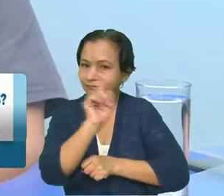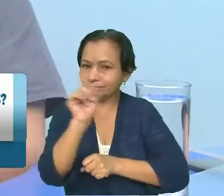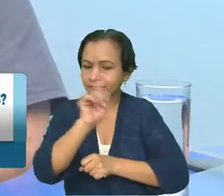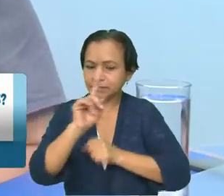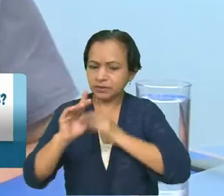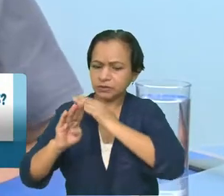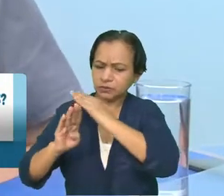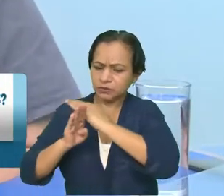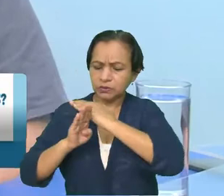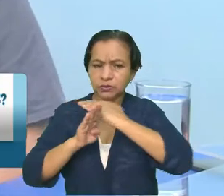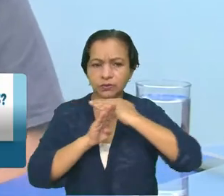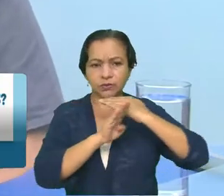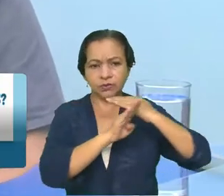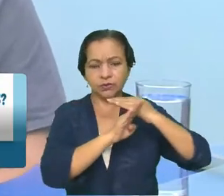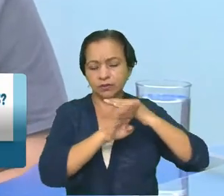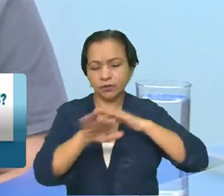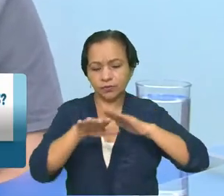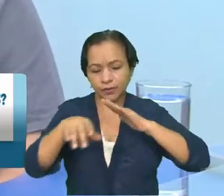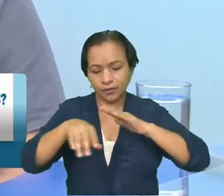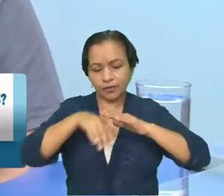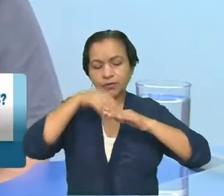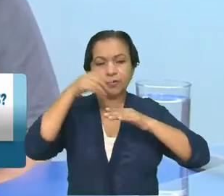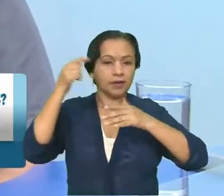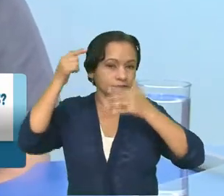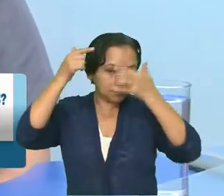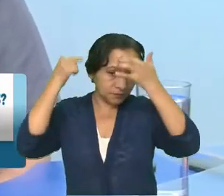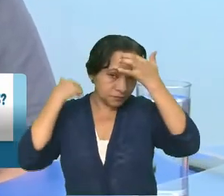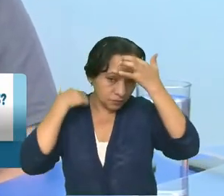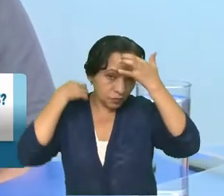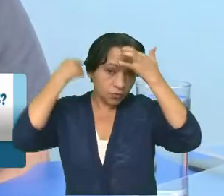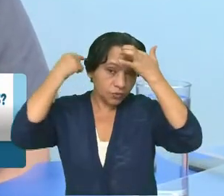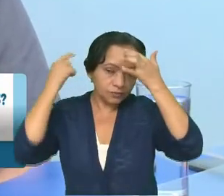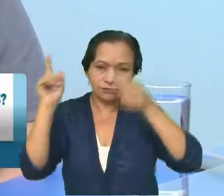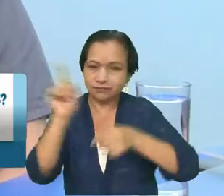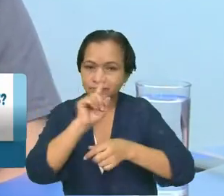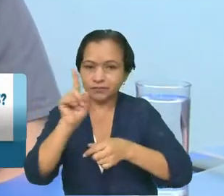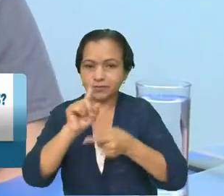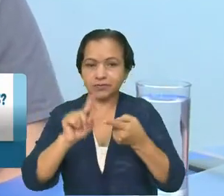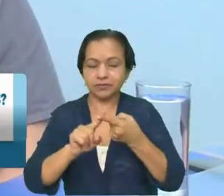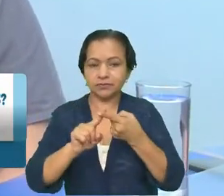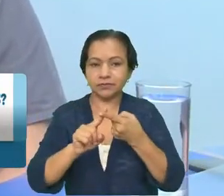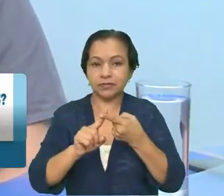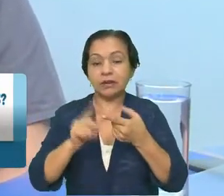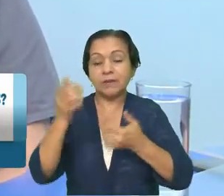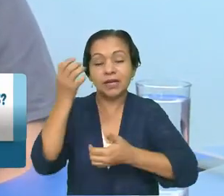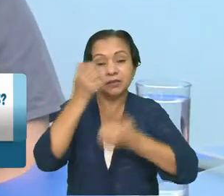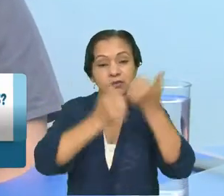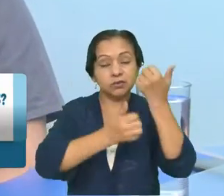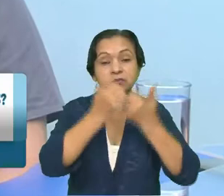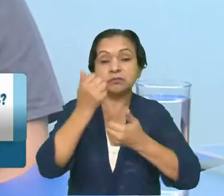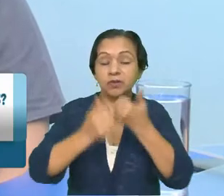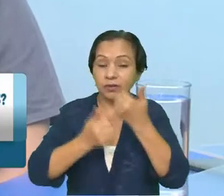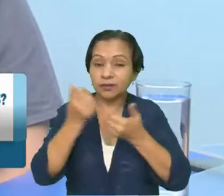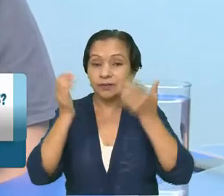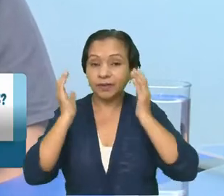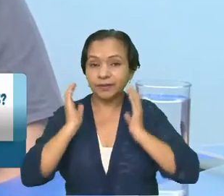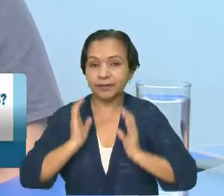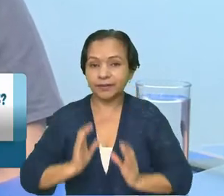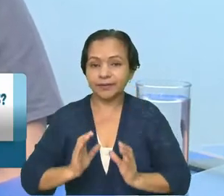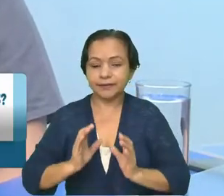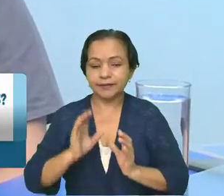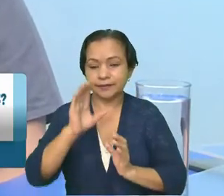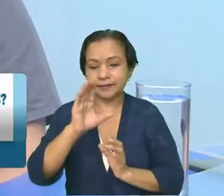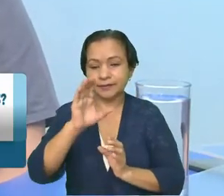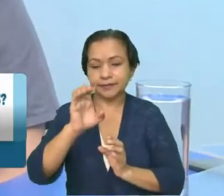barrera hematoencefálica no le permite la entrada dentro del cerebro. Entonces, por un descontrol, estas